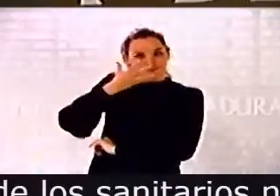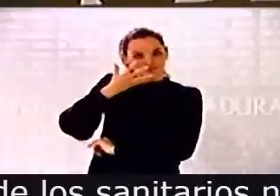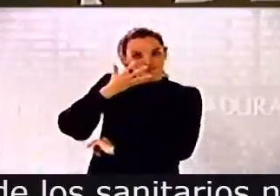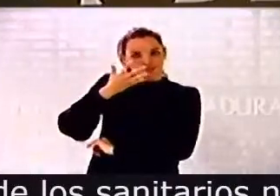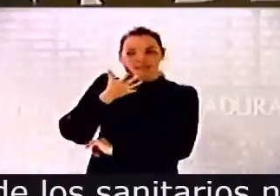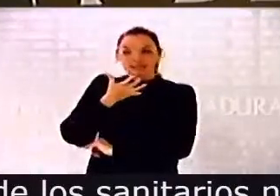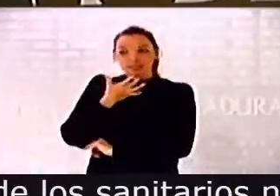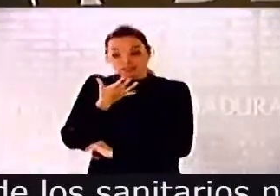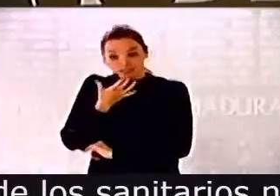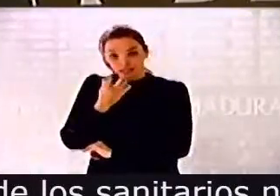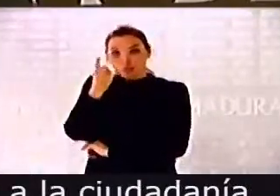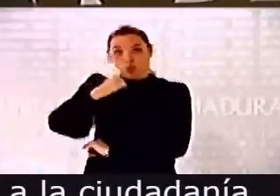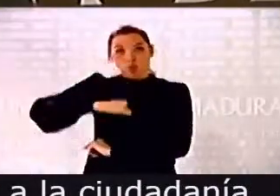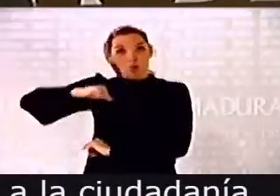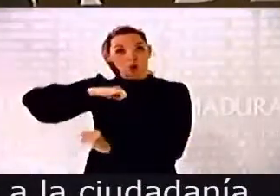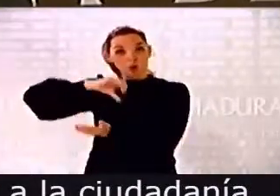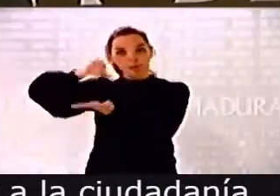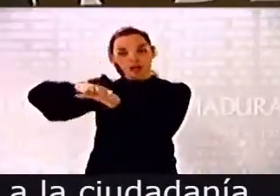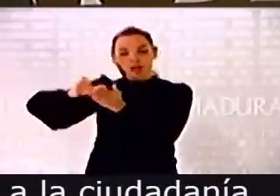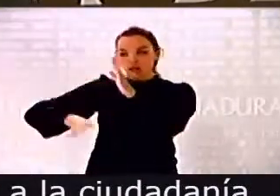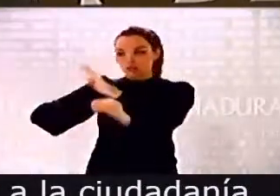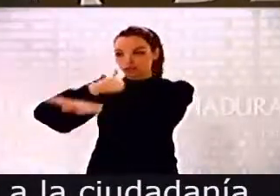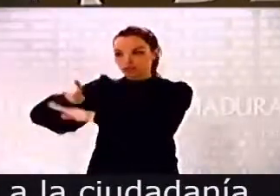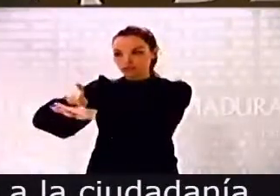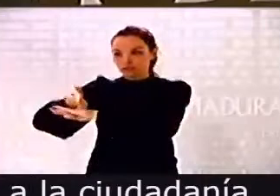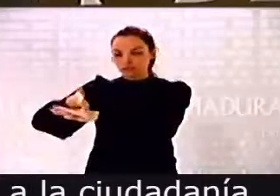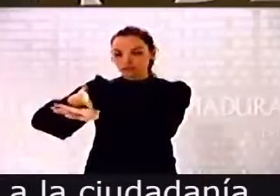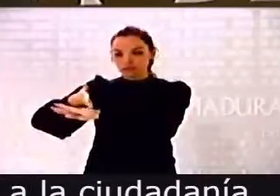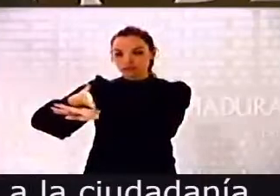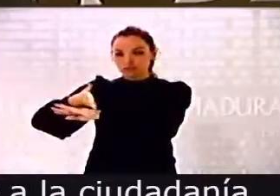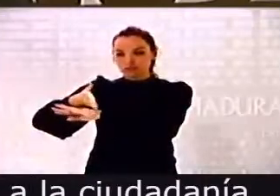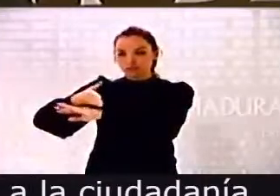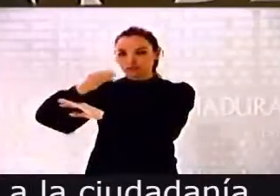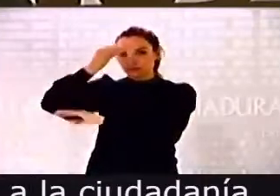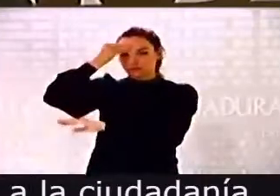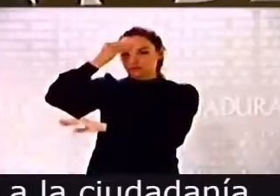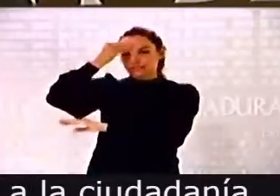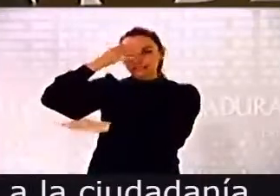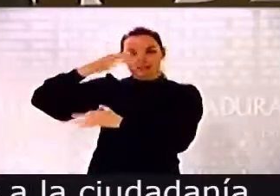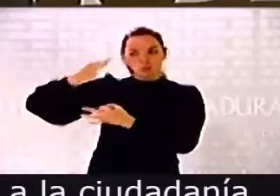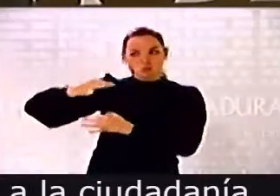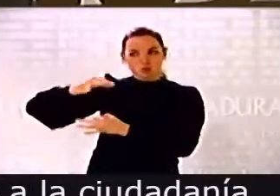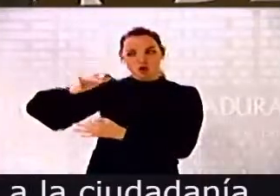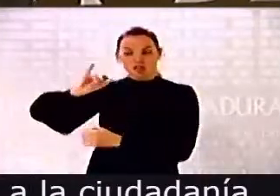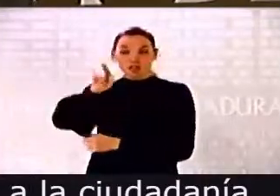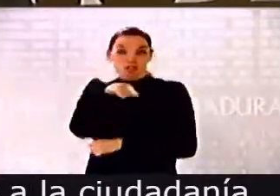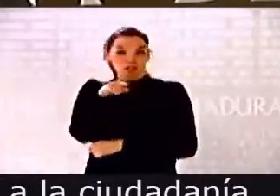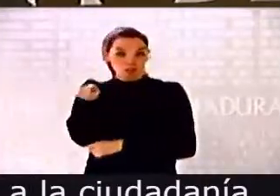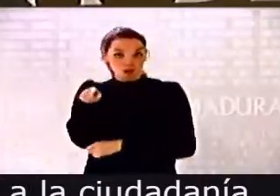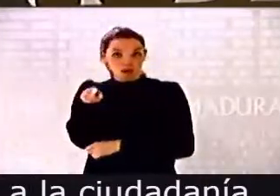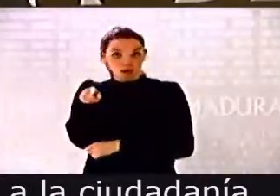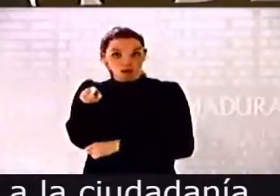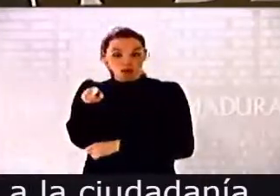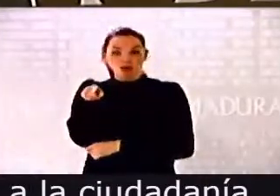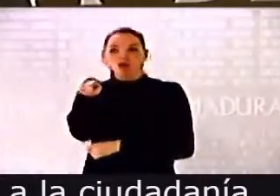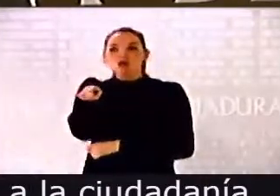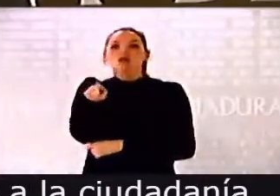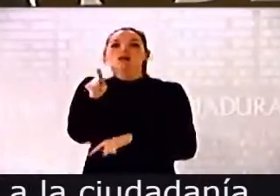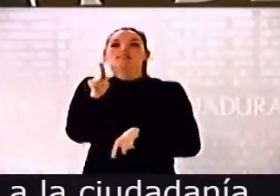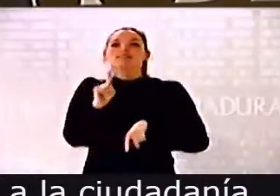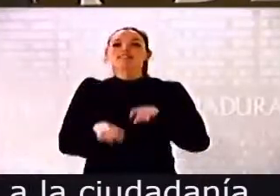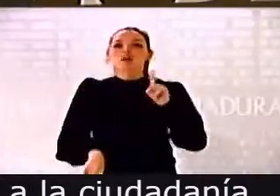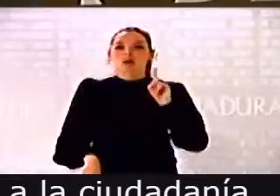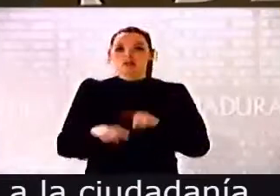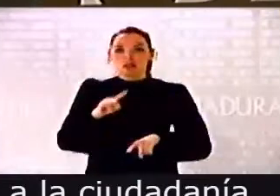sobre si un centro sanitario o acudir a un centro sanitario es seguro o no es seguro, dependen que se